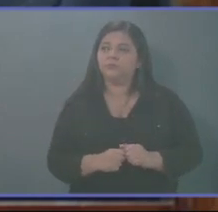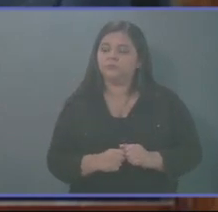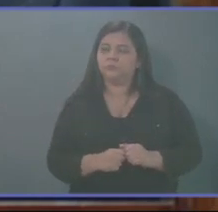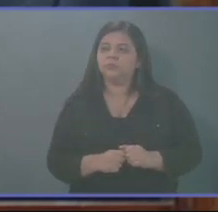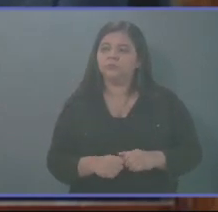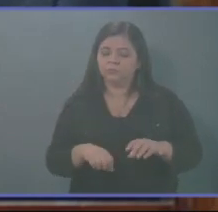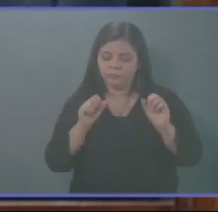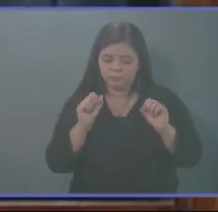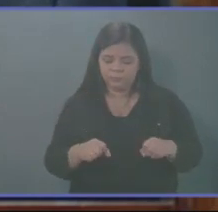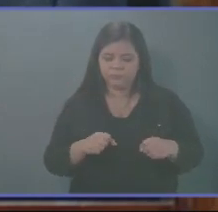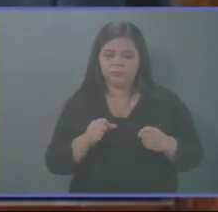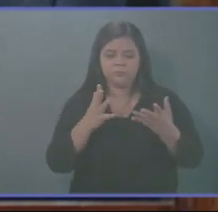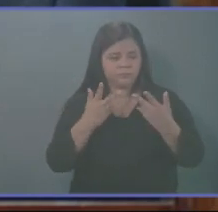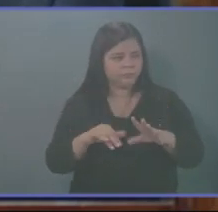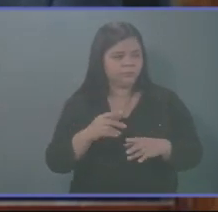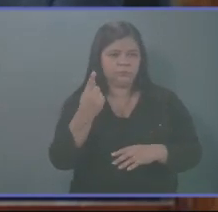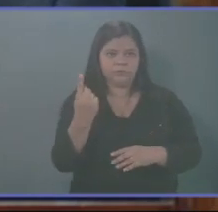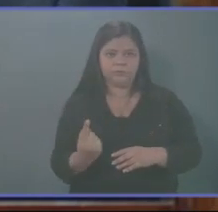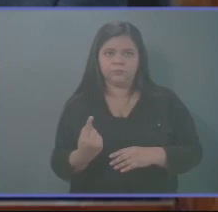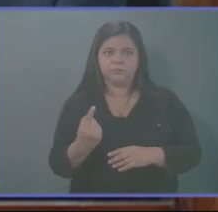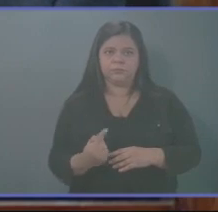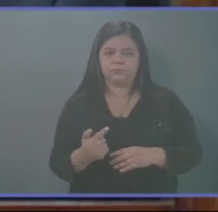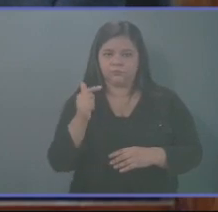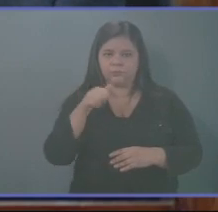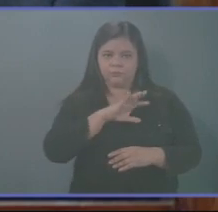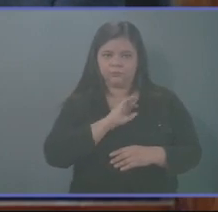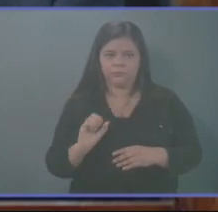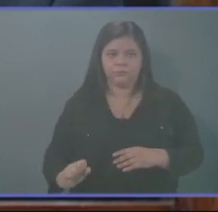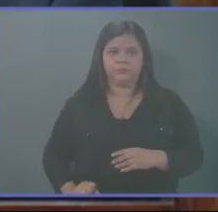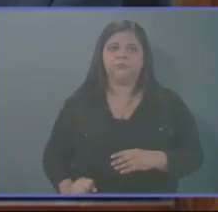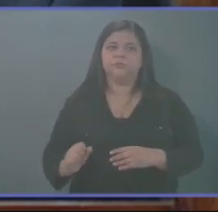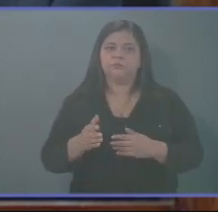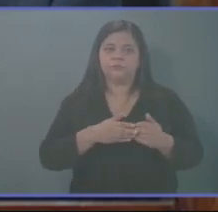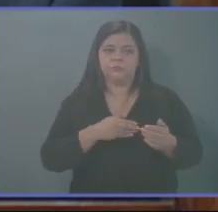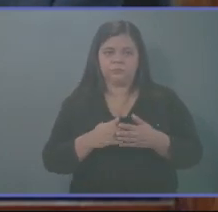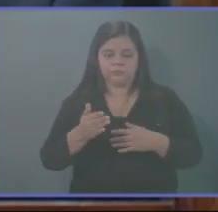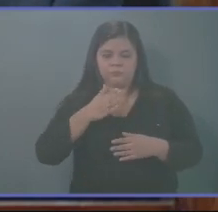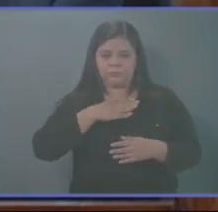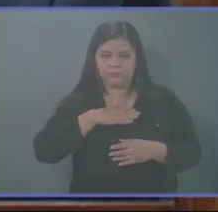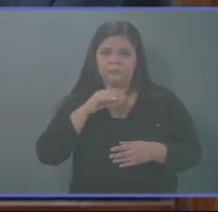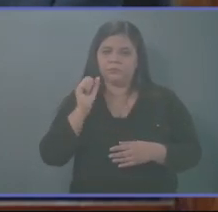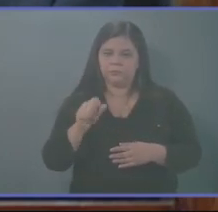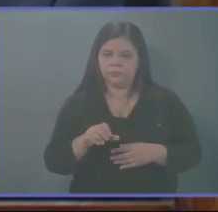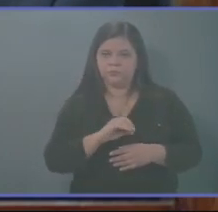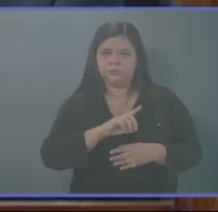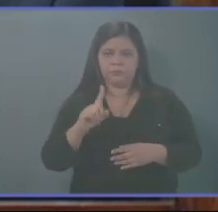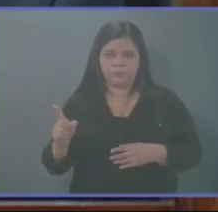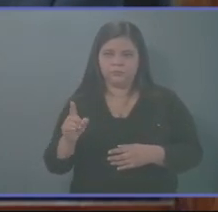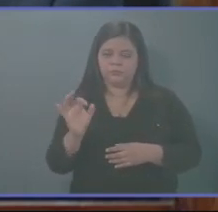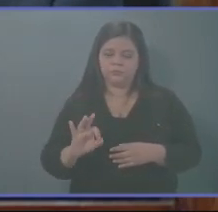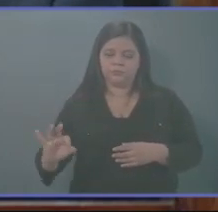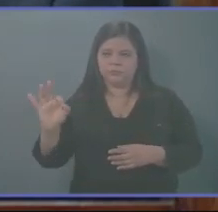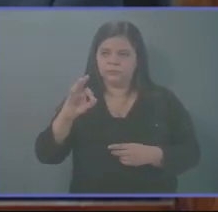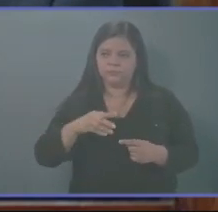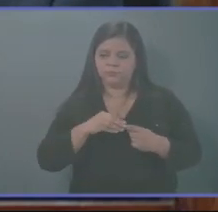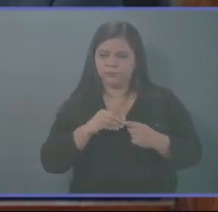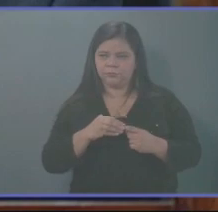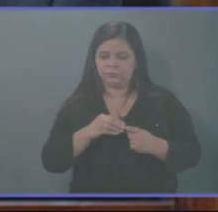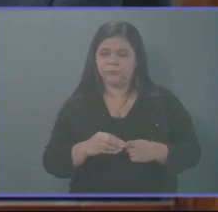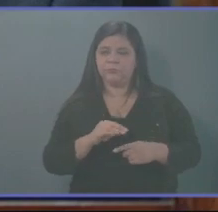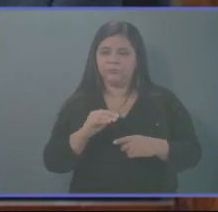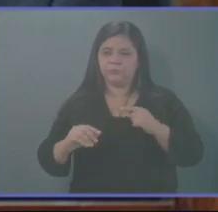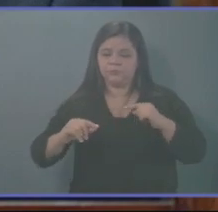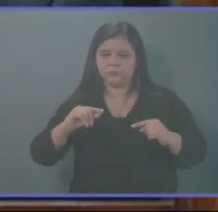lo puede cometer cualquier ciudadano de la República de El Salvador, tenga o no la calidad especial, sea o no actor político